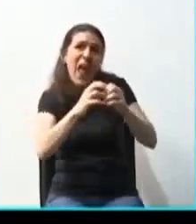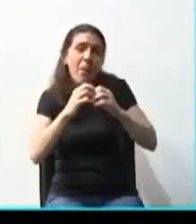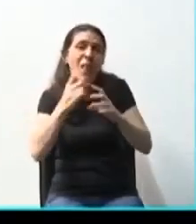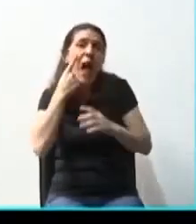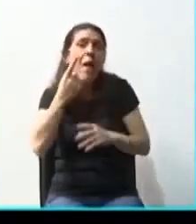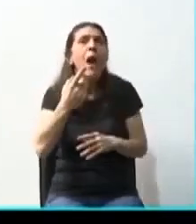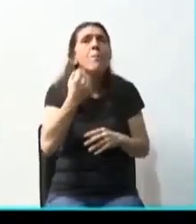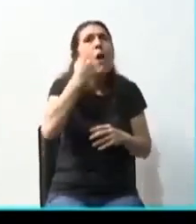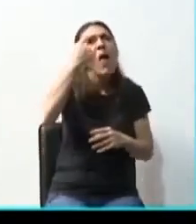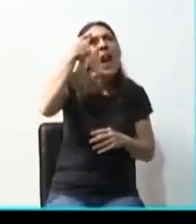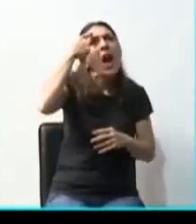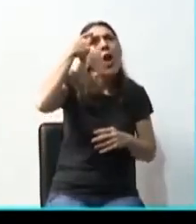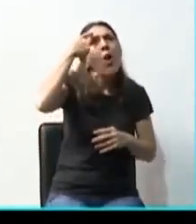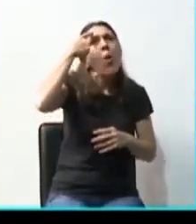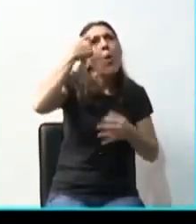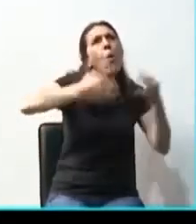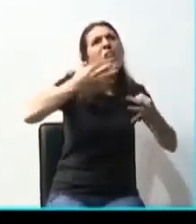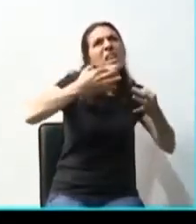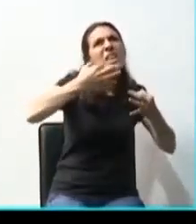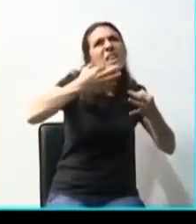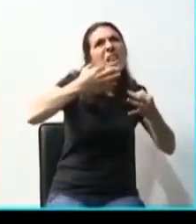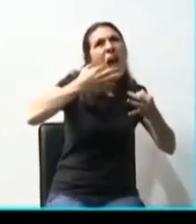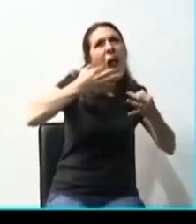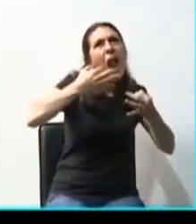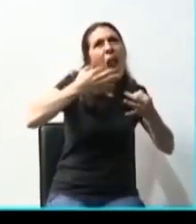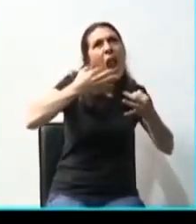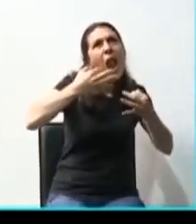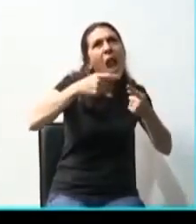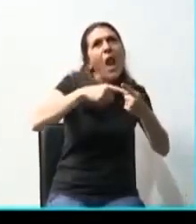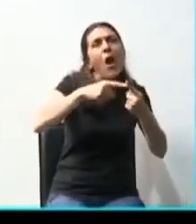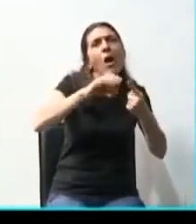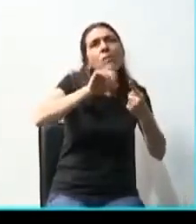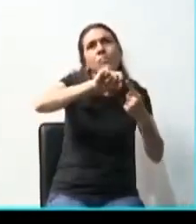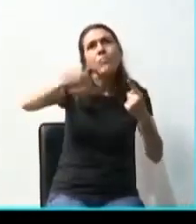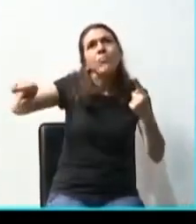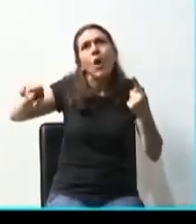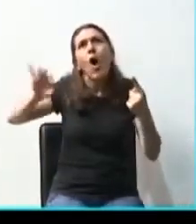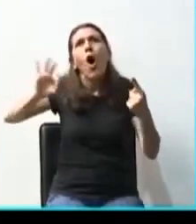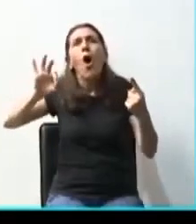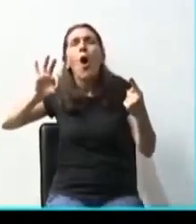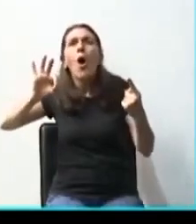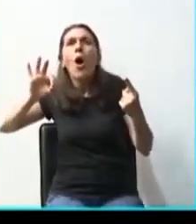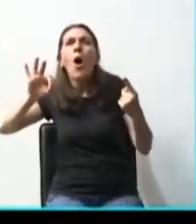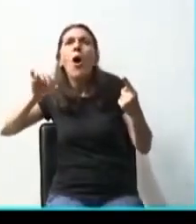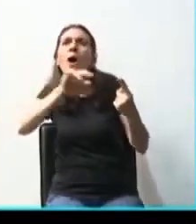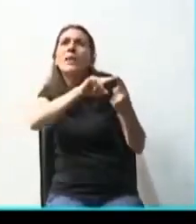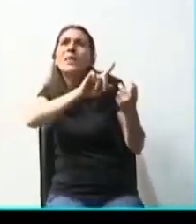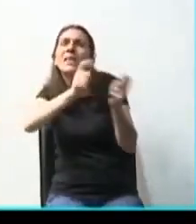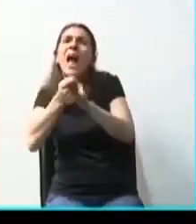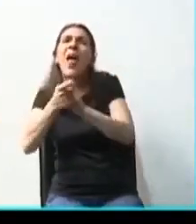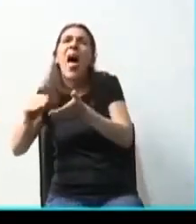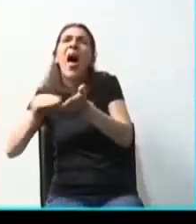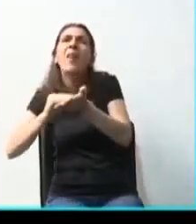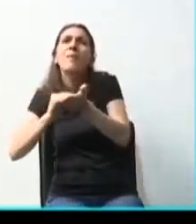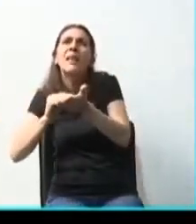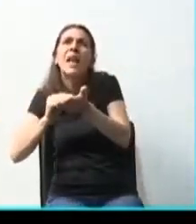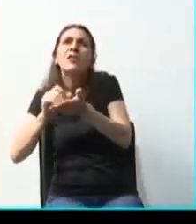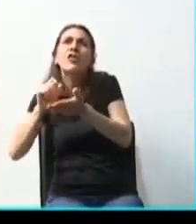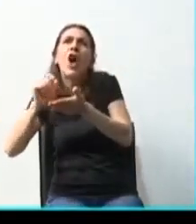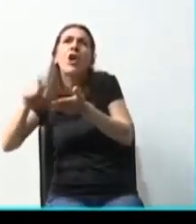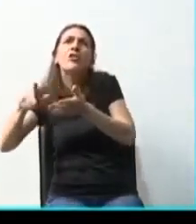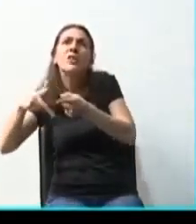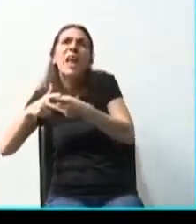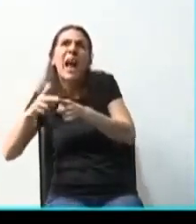Judicial tiene que seguir siendo un poder o debiera haber una administración de justicia de tipo técnica. Se escriben artículos,